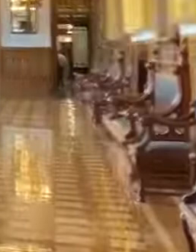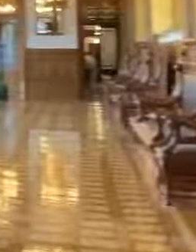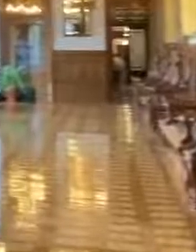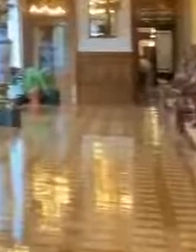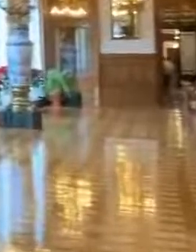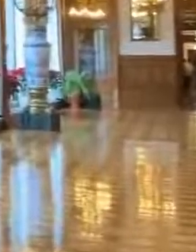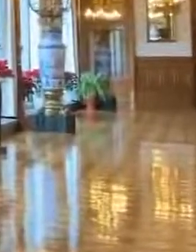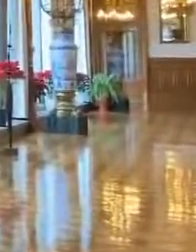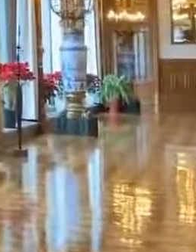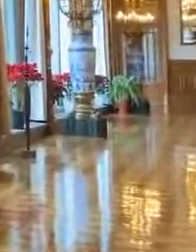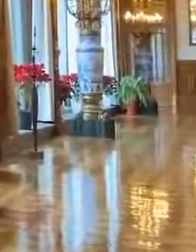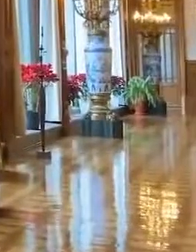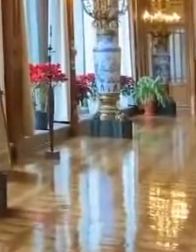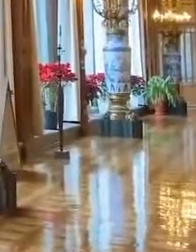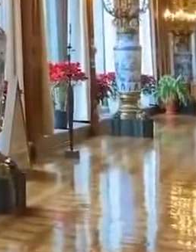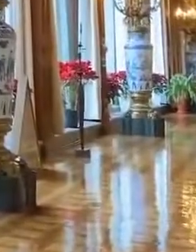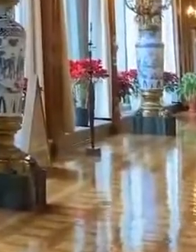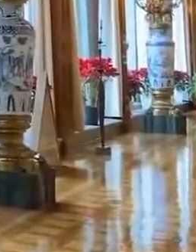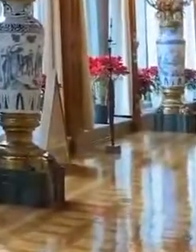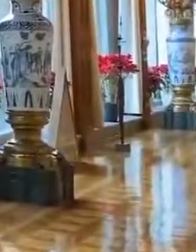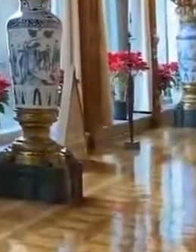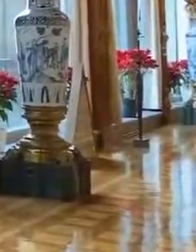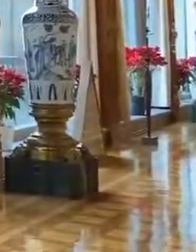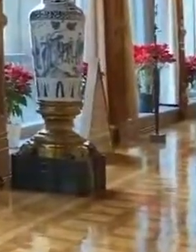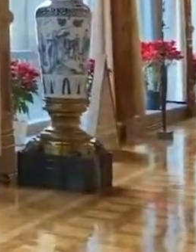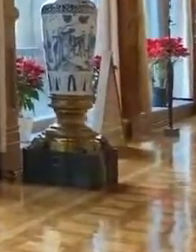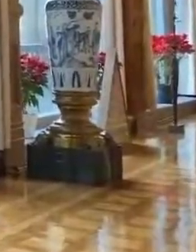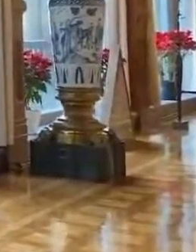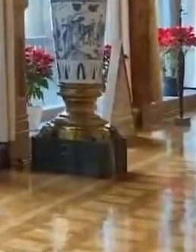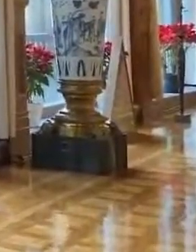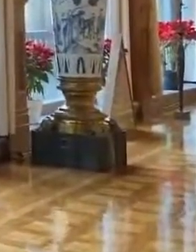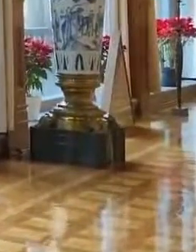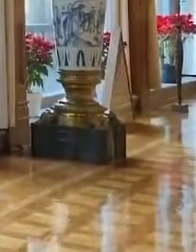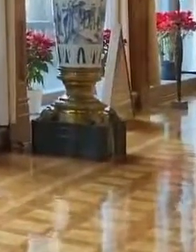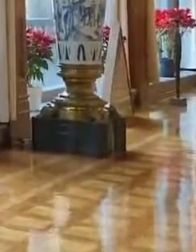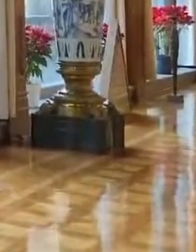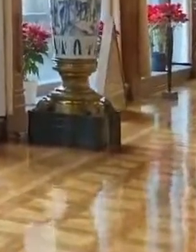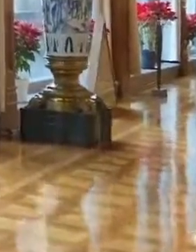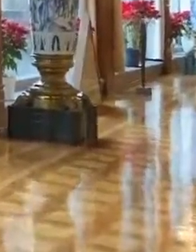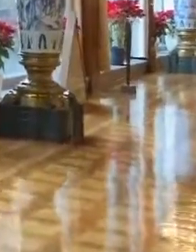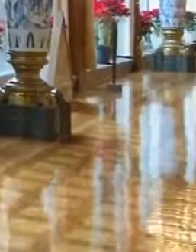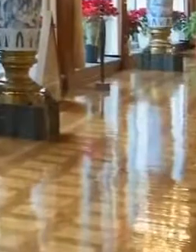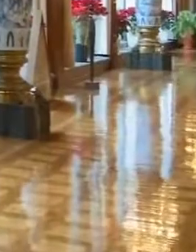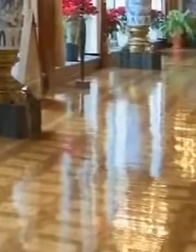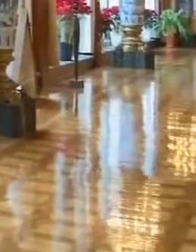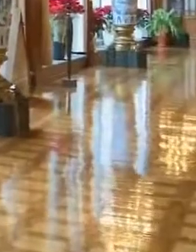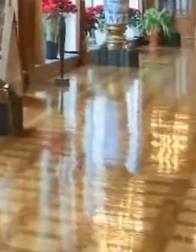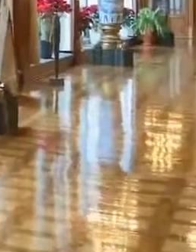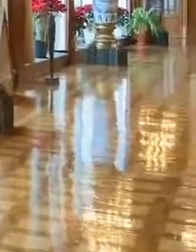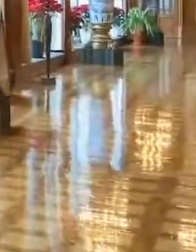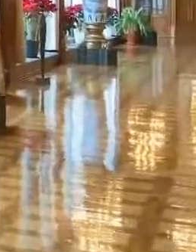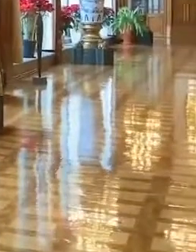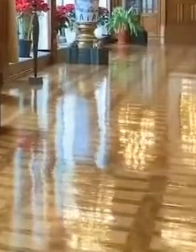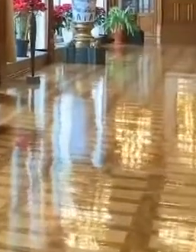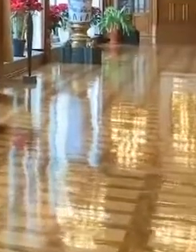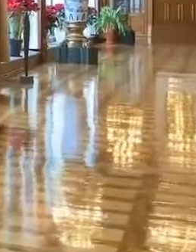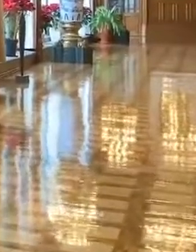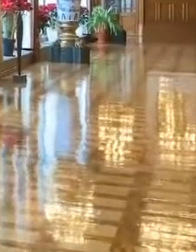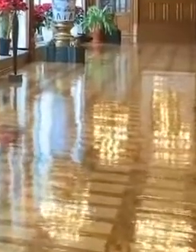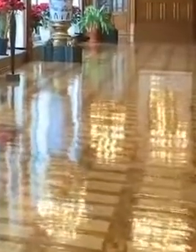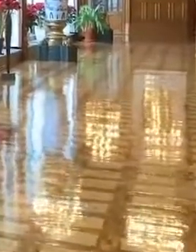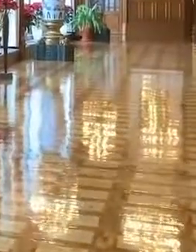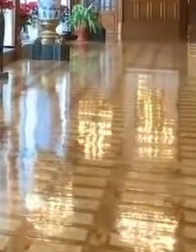el presidente Putin, que por cierto se portó muy fraterno y nos